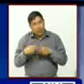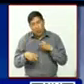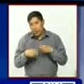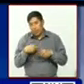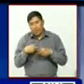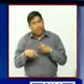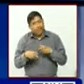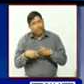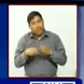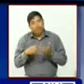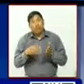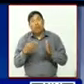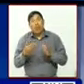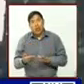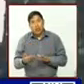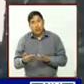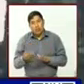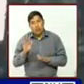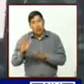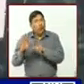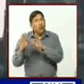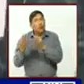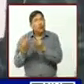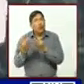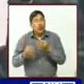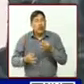Su familia pide justicia.